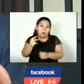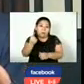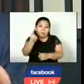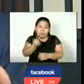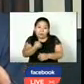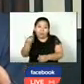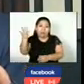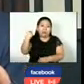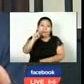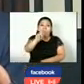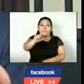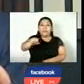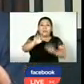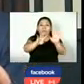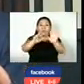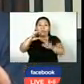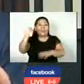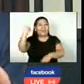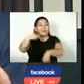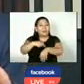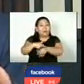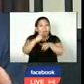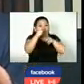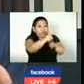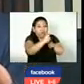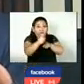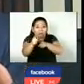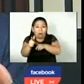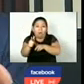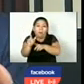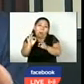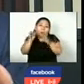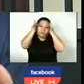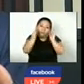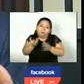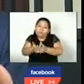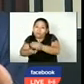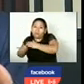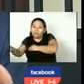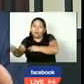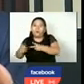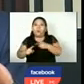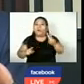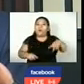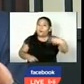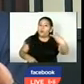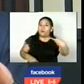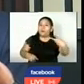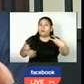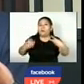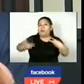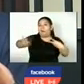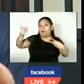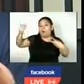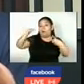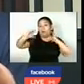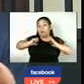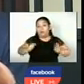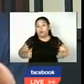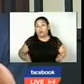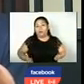fue allá por los 80, en el momento de la guerra, y otra fue cuando gobiernos anteriores dejaron crecer